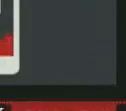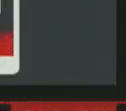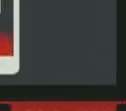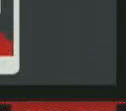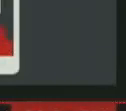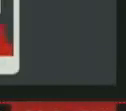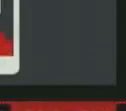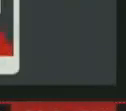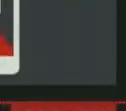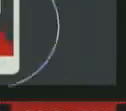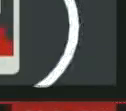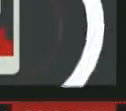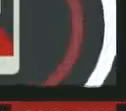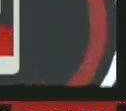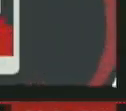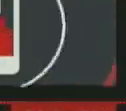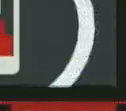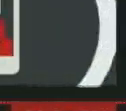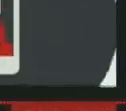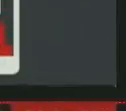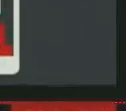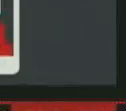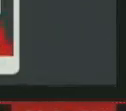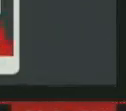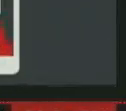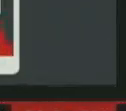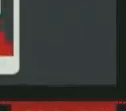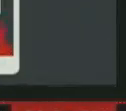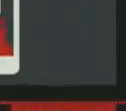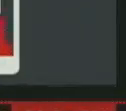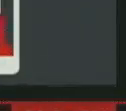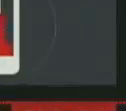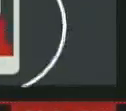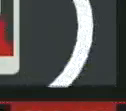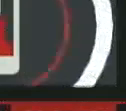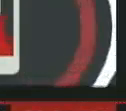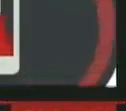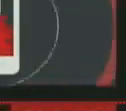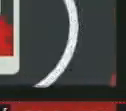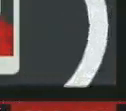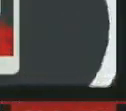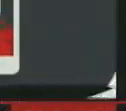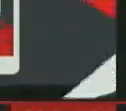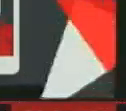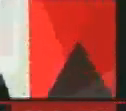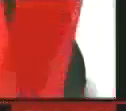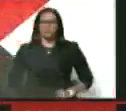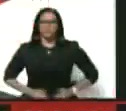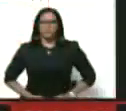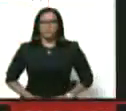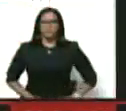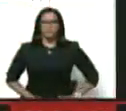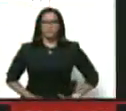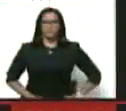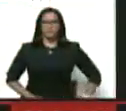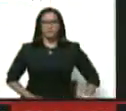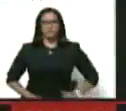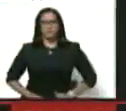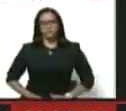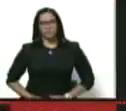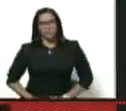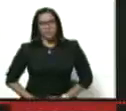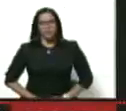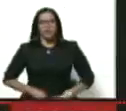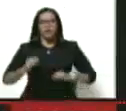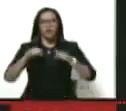vista. Hoy creamos el Centro Nacional de Terapias Regenerativas